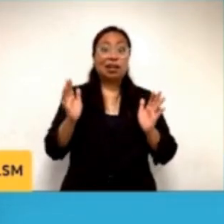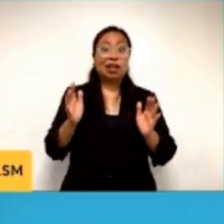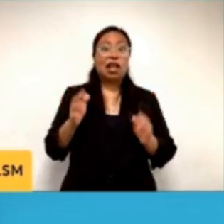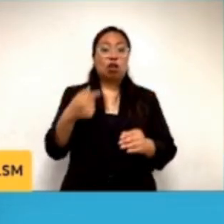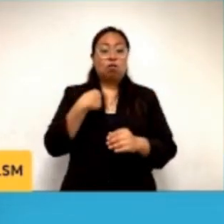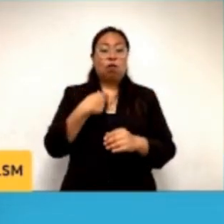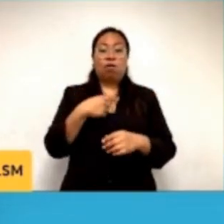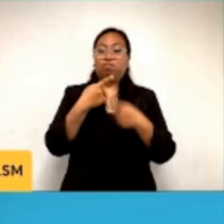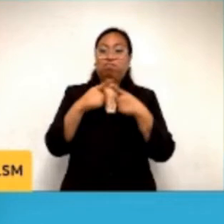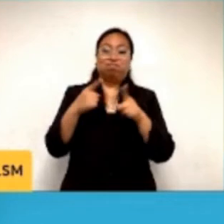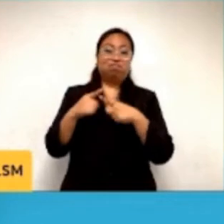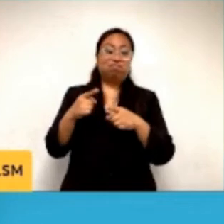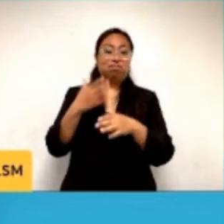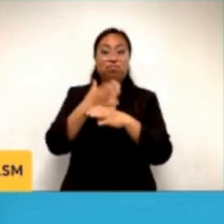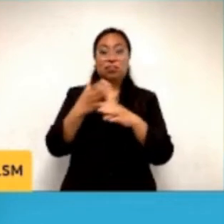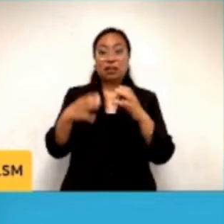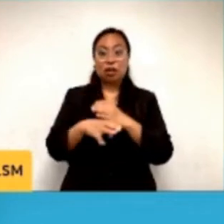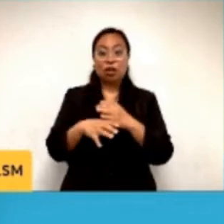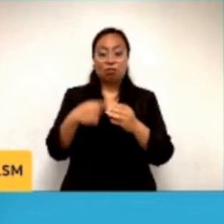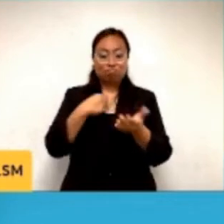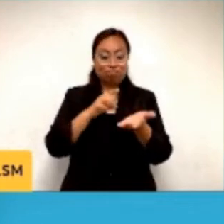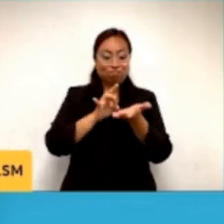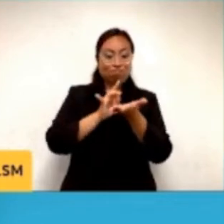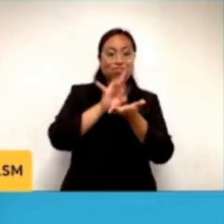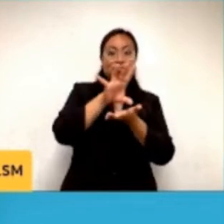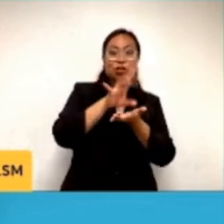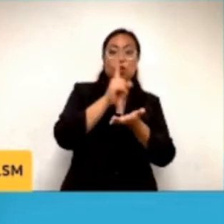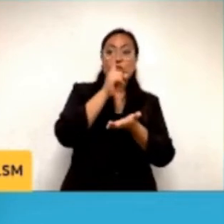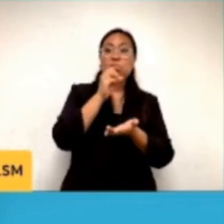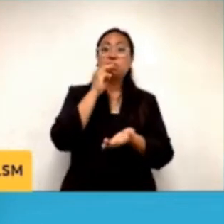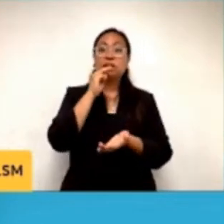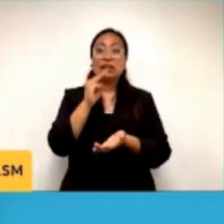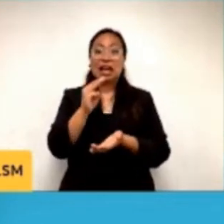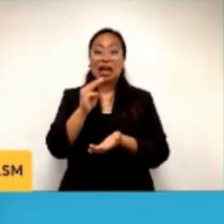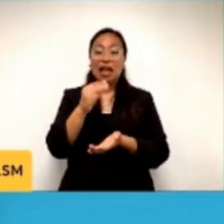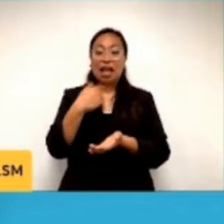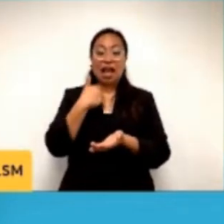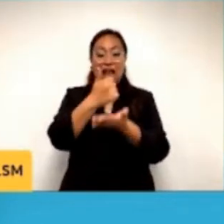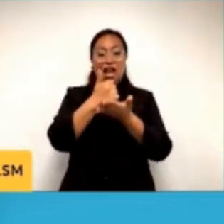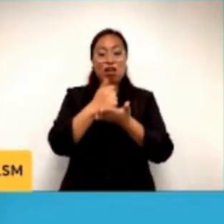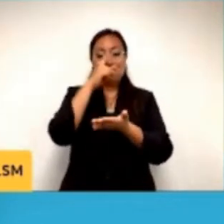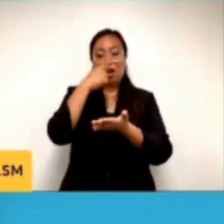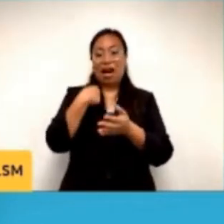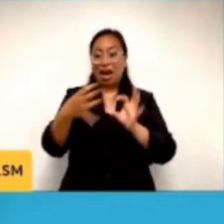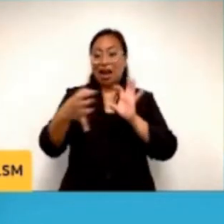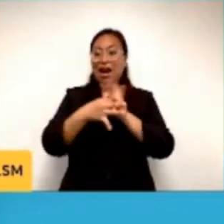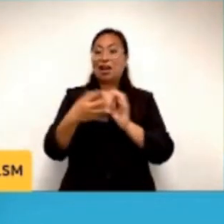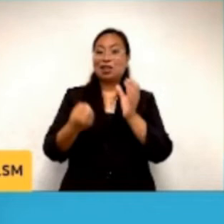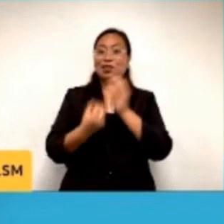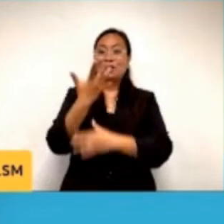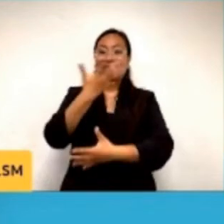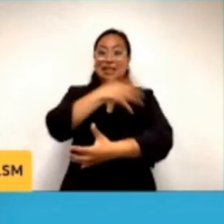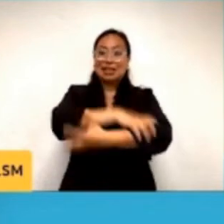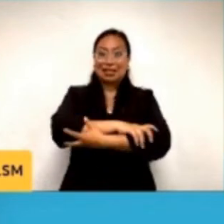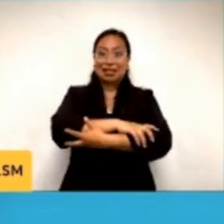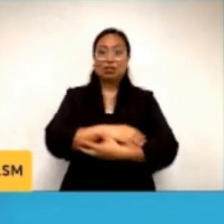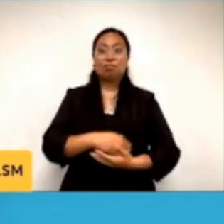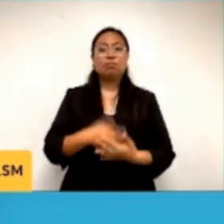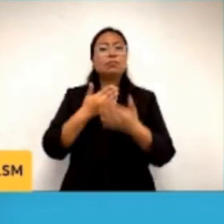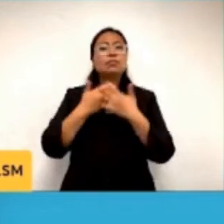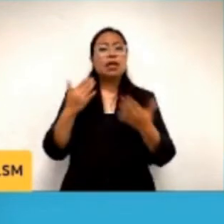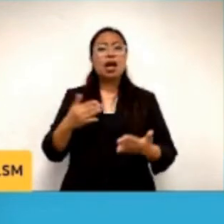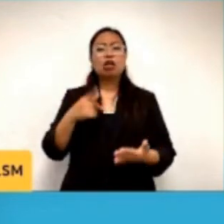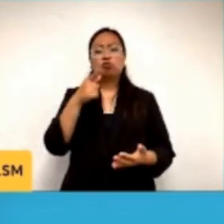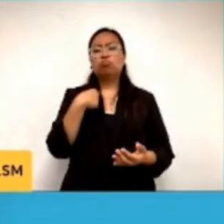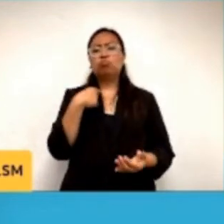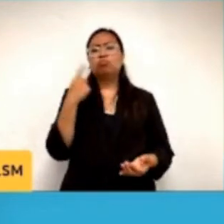llevarnos simplemente el enviar un correo o un mensajito con una invitación. Y aquí la clave es preguntarnos cómo le